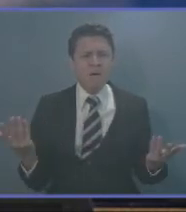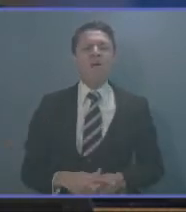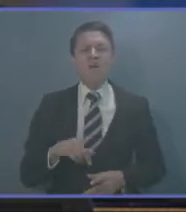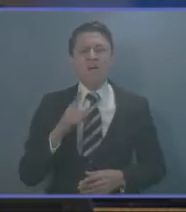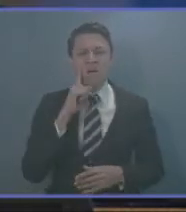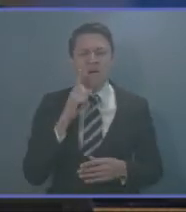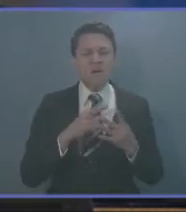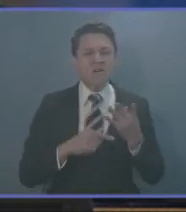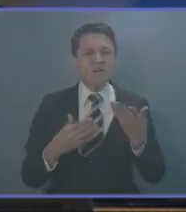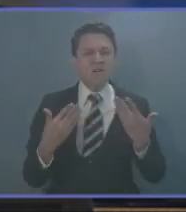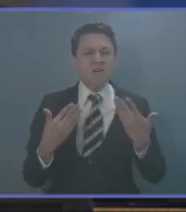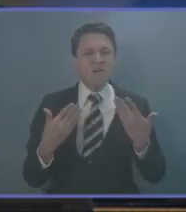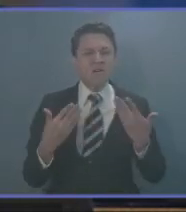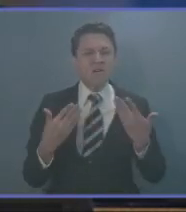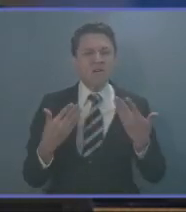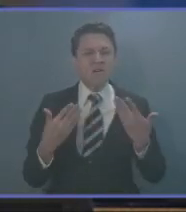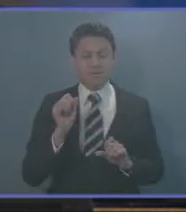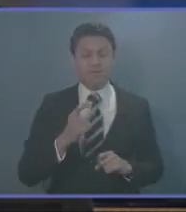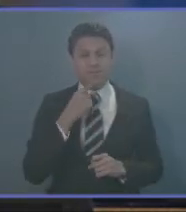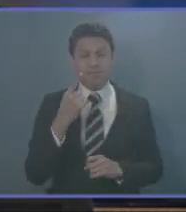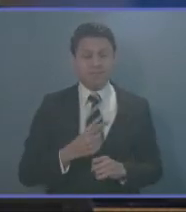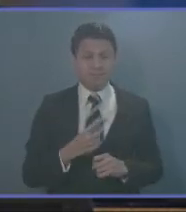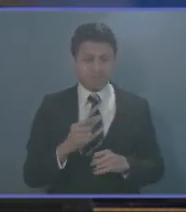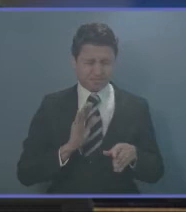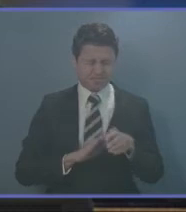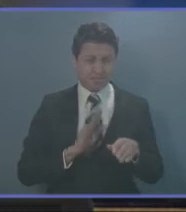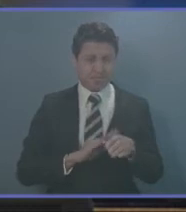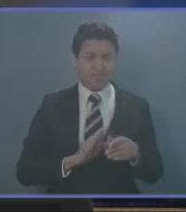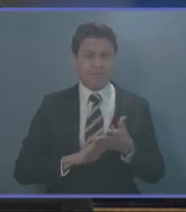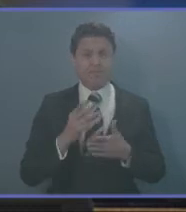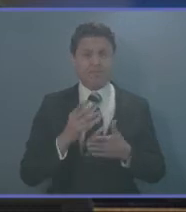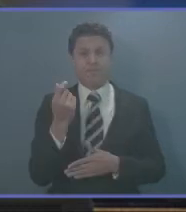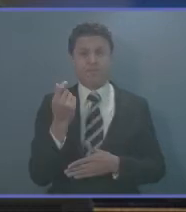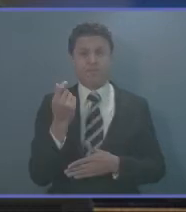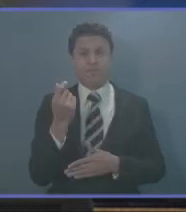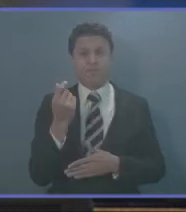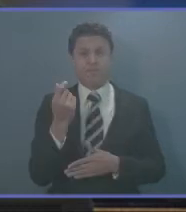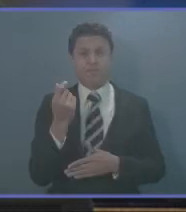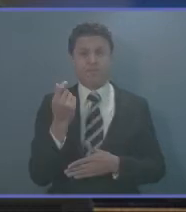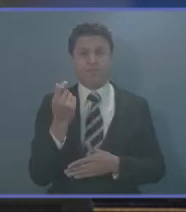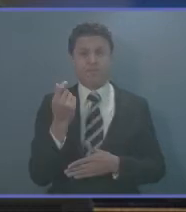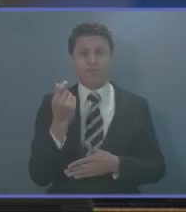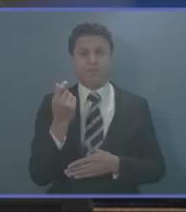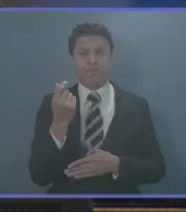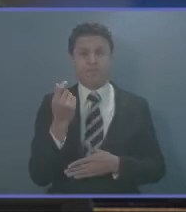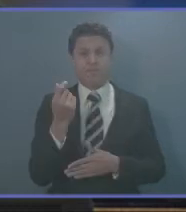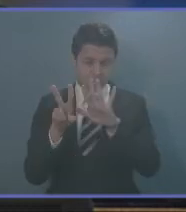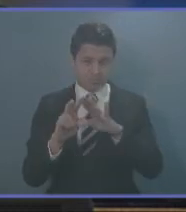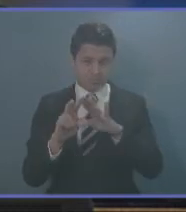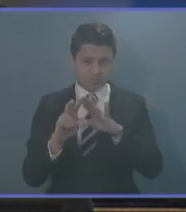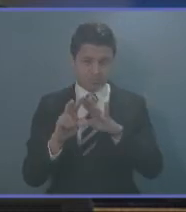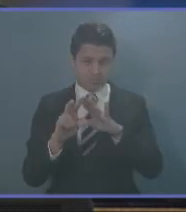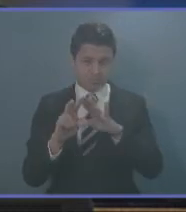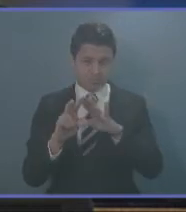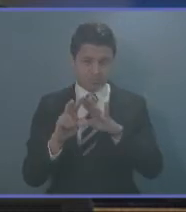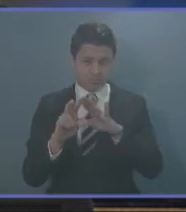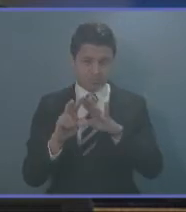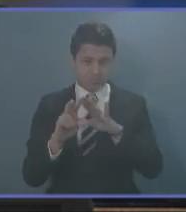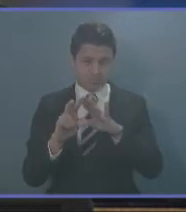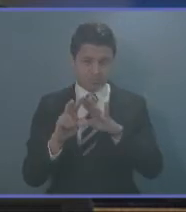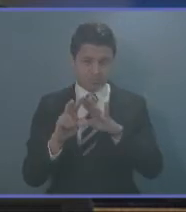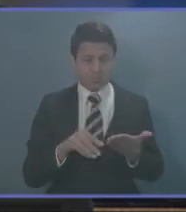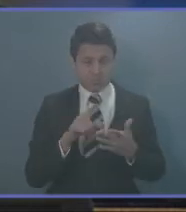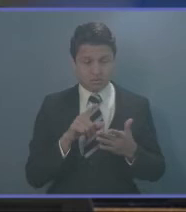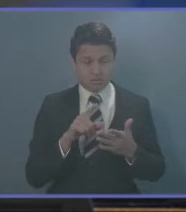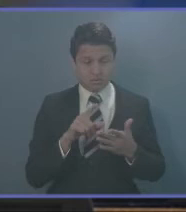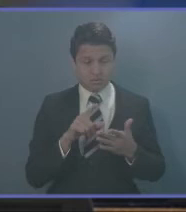Prescripción del derecho del municipio para exigir el pago e impuesto. Artículo 37. El derecho del municipio para exigir el pago de